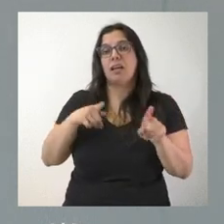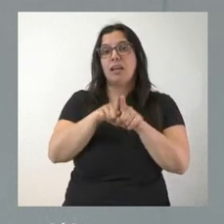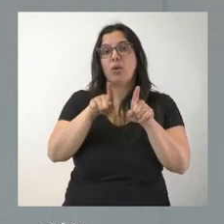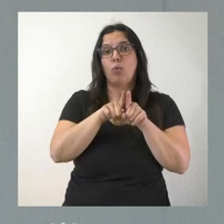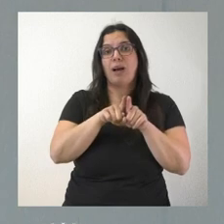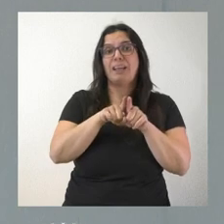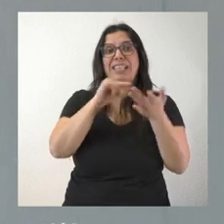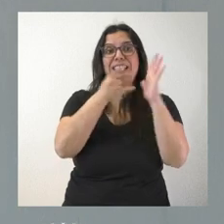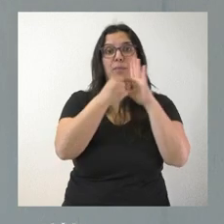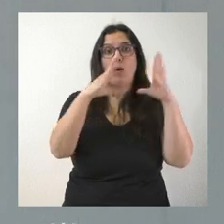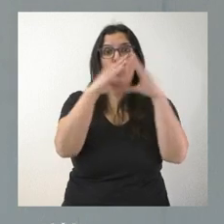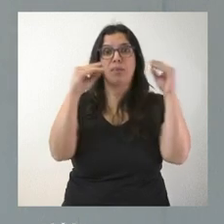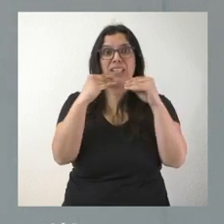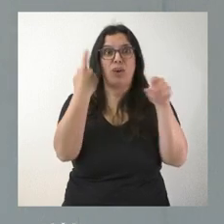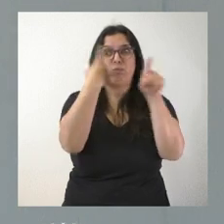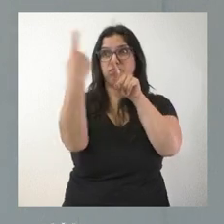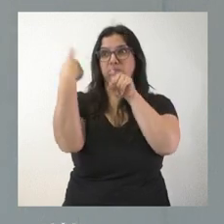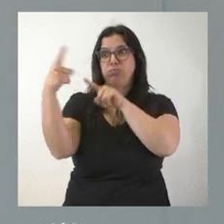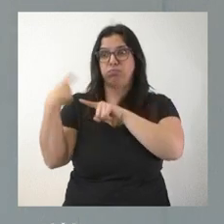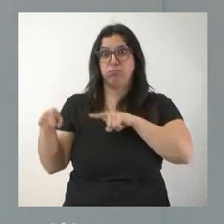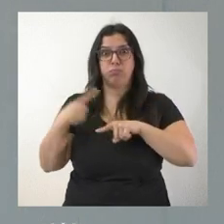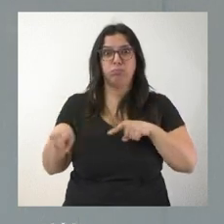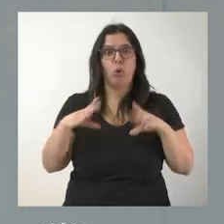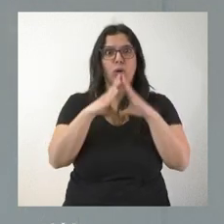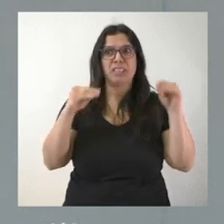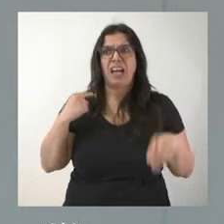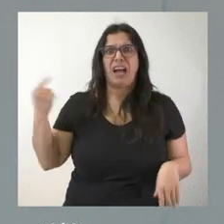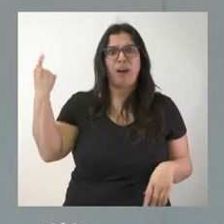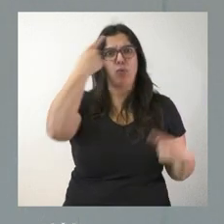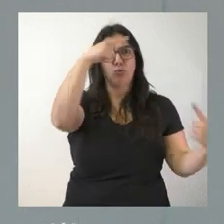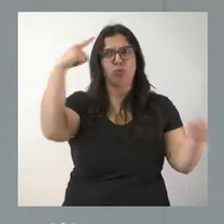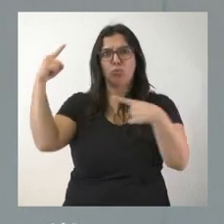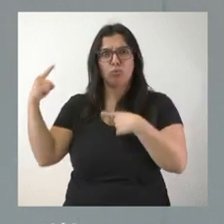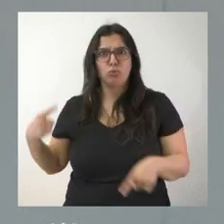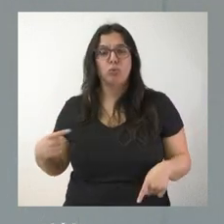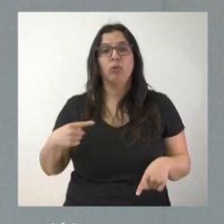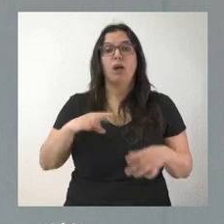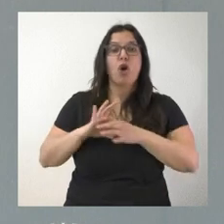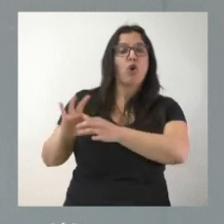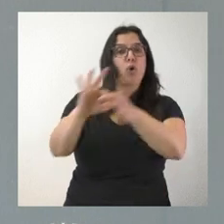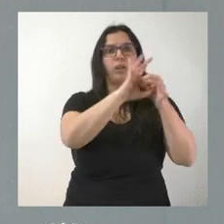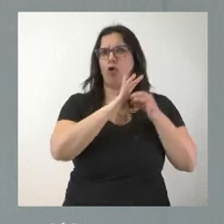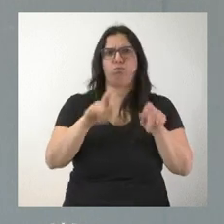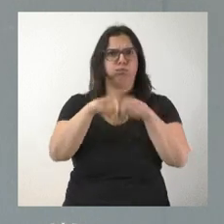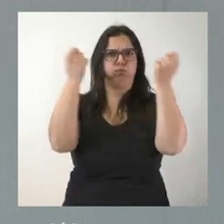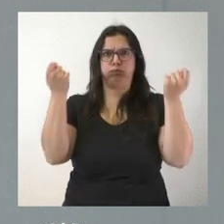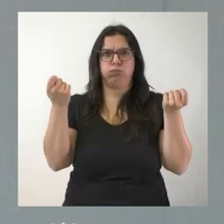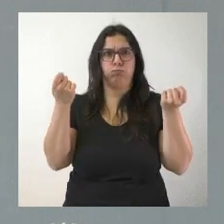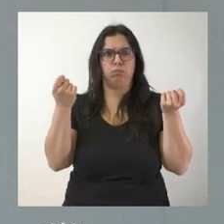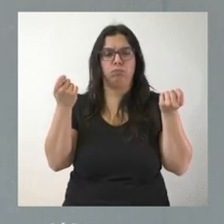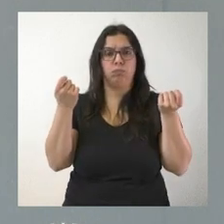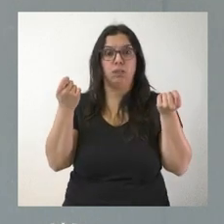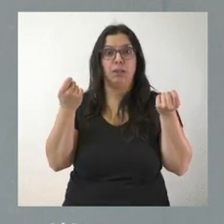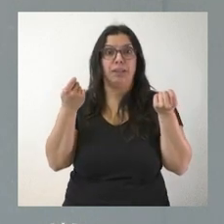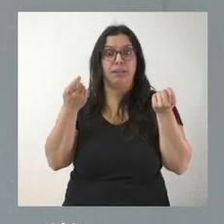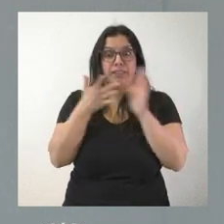universitarios tantos como universidades públicas que perjudica la cohesión del sistema universitario nacional y por tanto perjudica